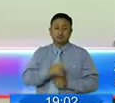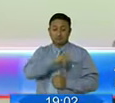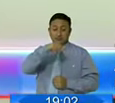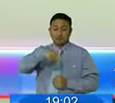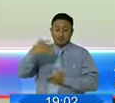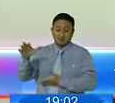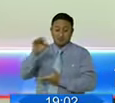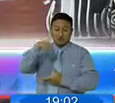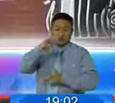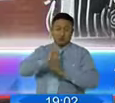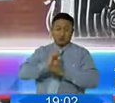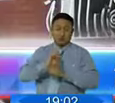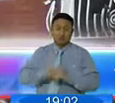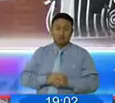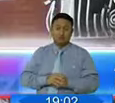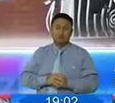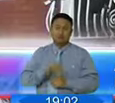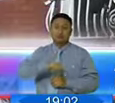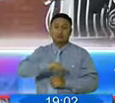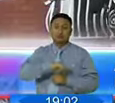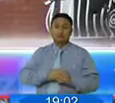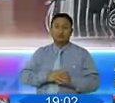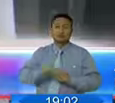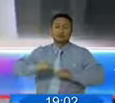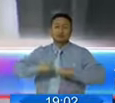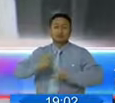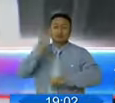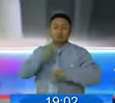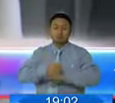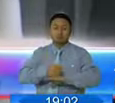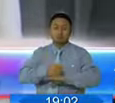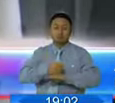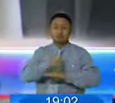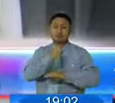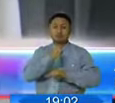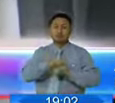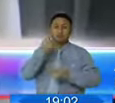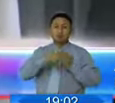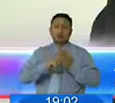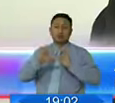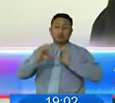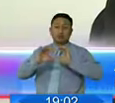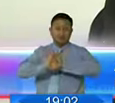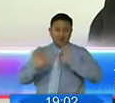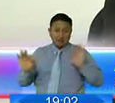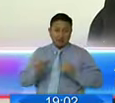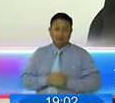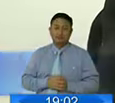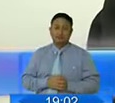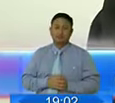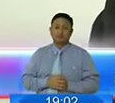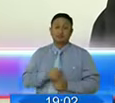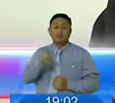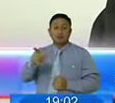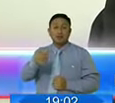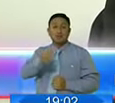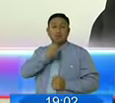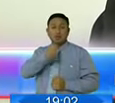con esta opinión se deberían dar por terminadas medidas impuestas a Assange, como la incomunicación. Reitero, él es